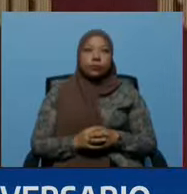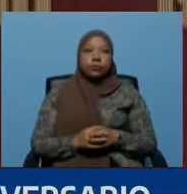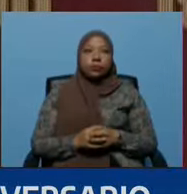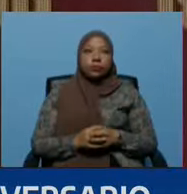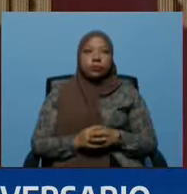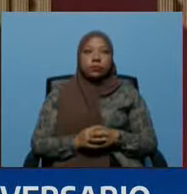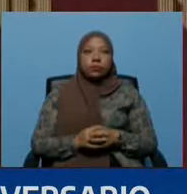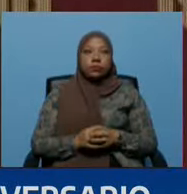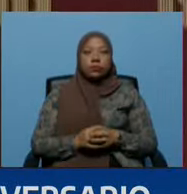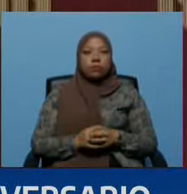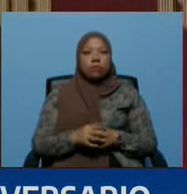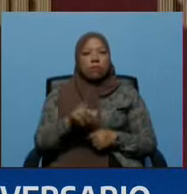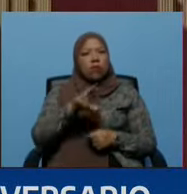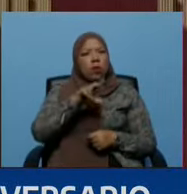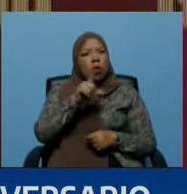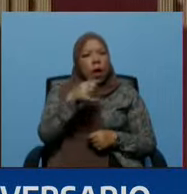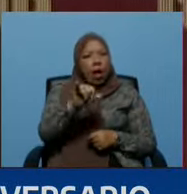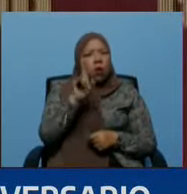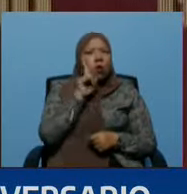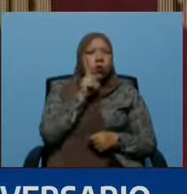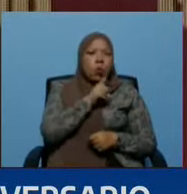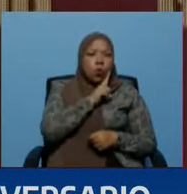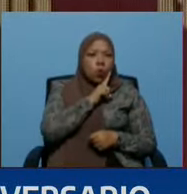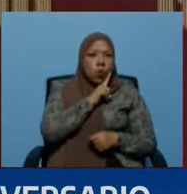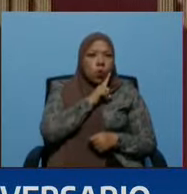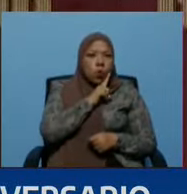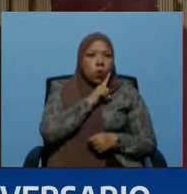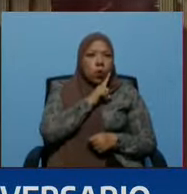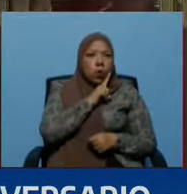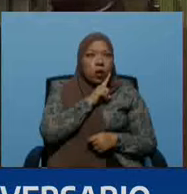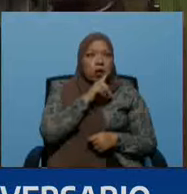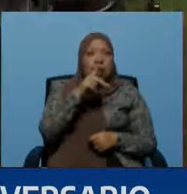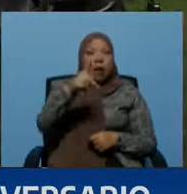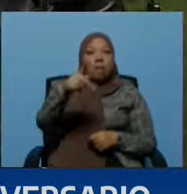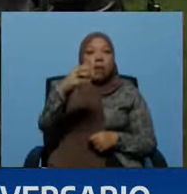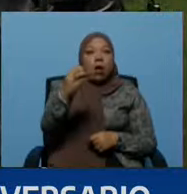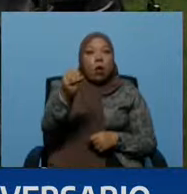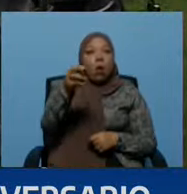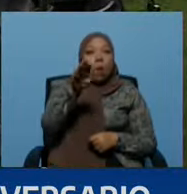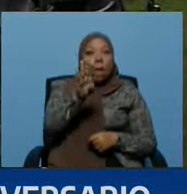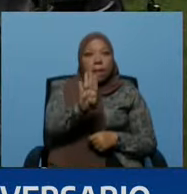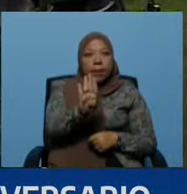¿Cómo es que le llaman ustedes, los militares? El POV